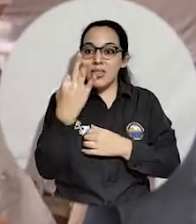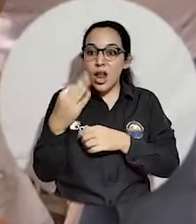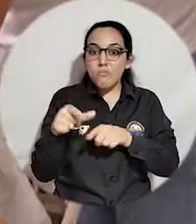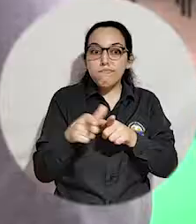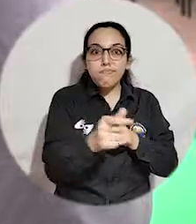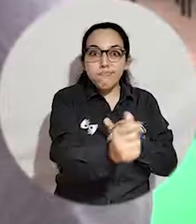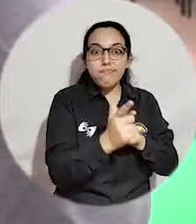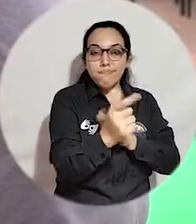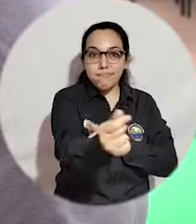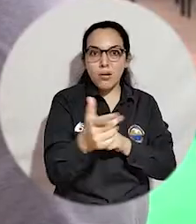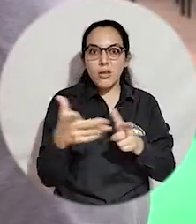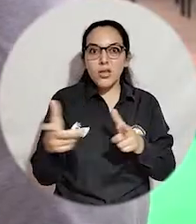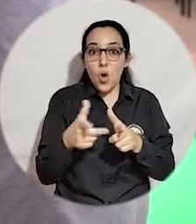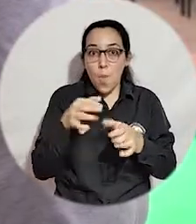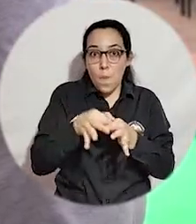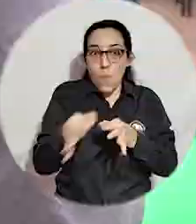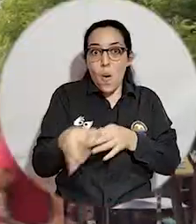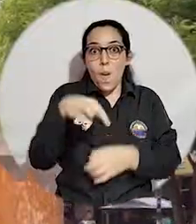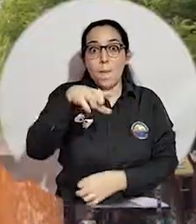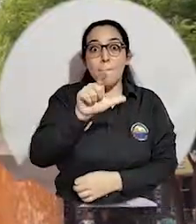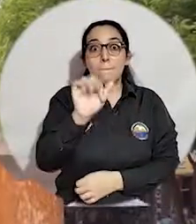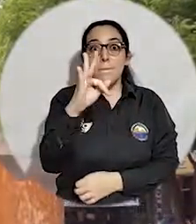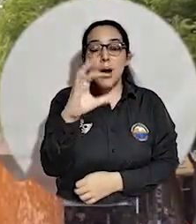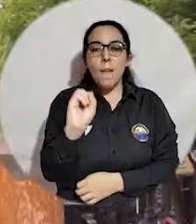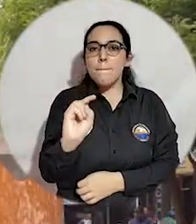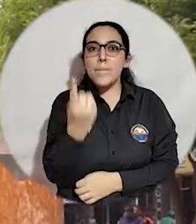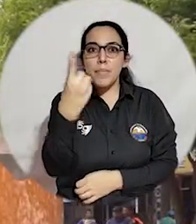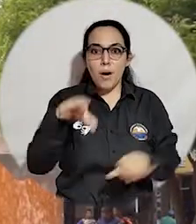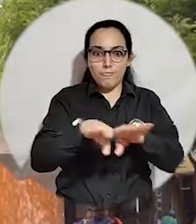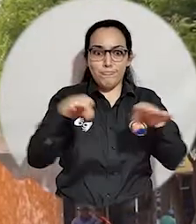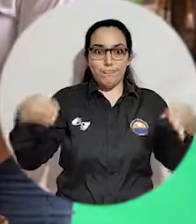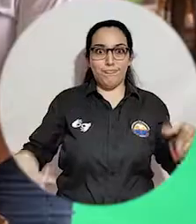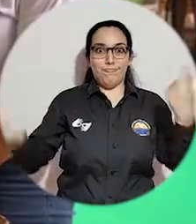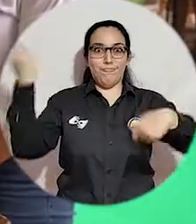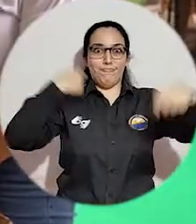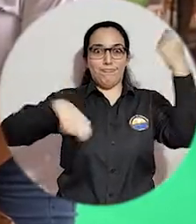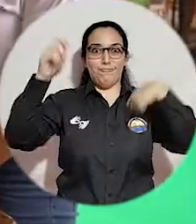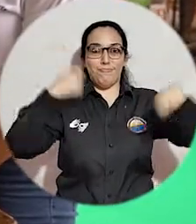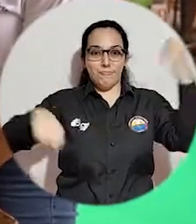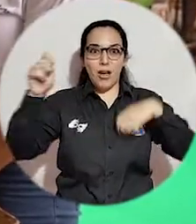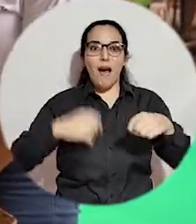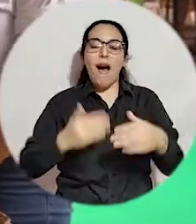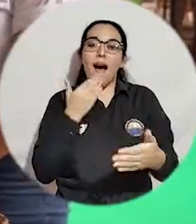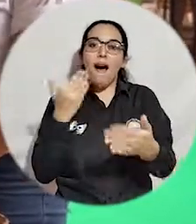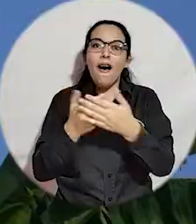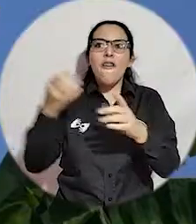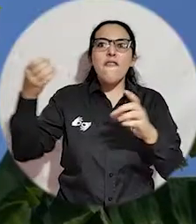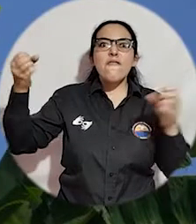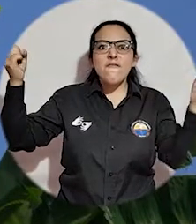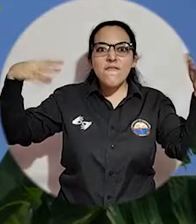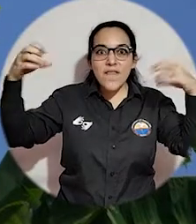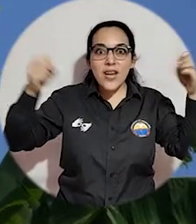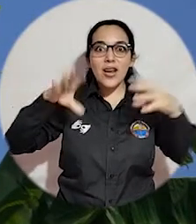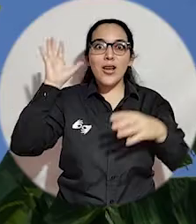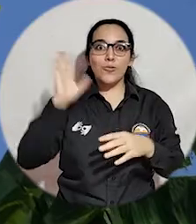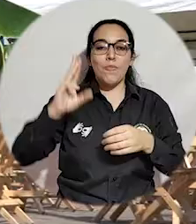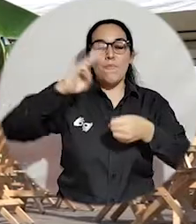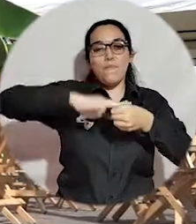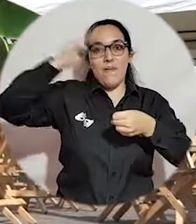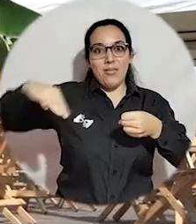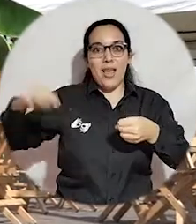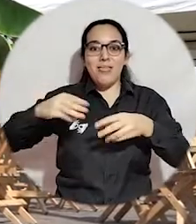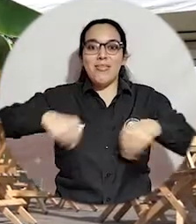Campesinos de tres lejanas veredas del municipio de Plato vivieron su primera vitrina comercial gracias a la Feria Magdalena Tierra de